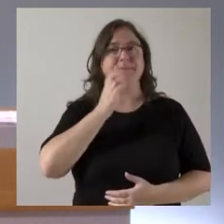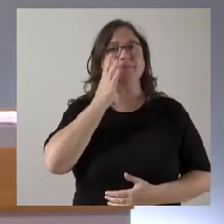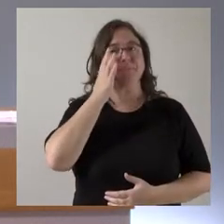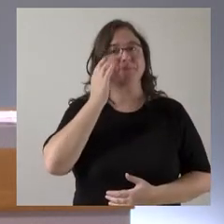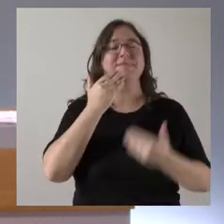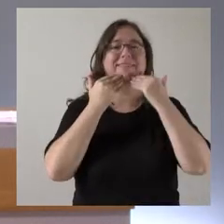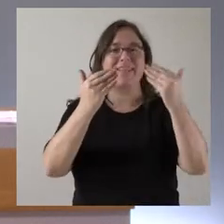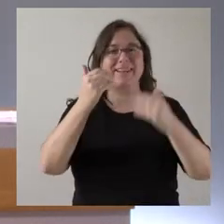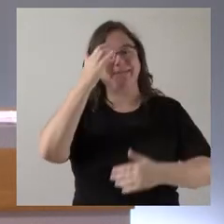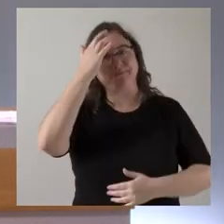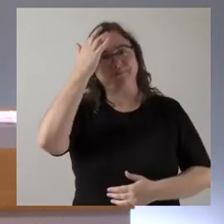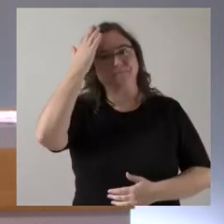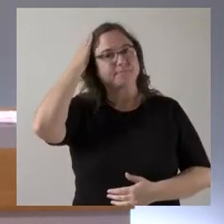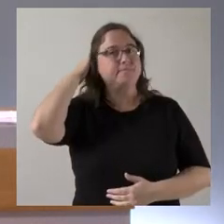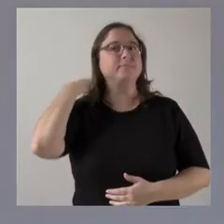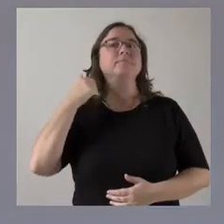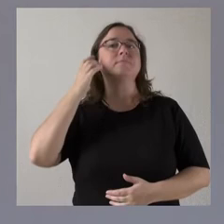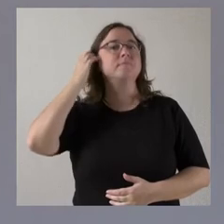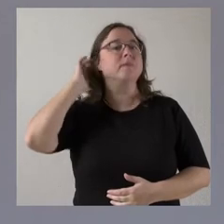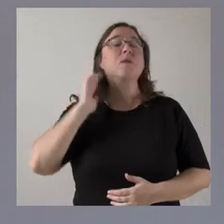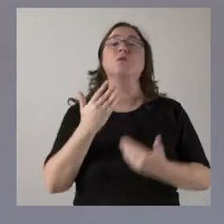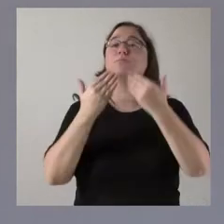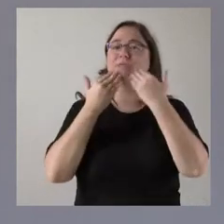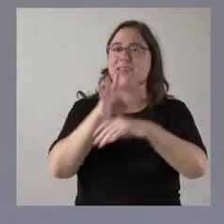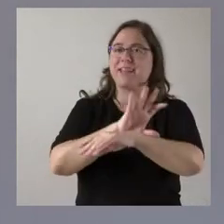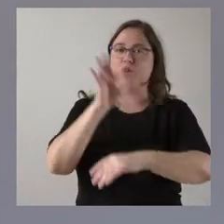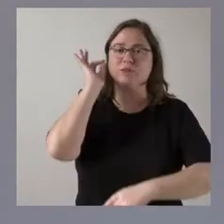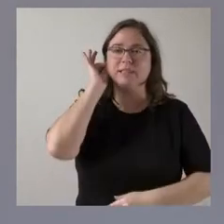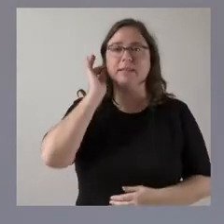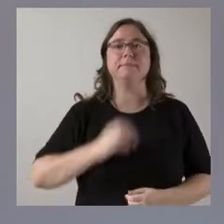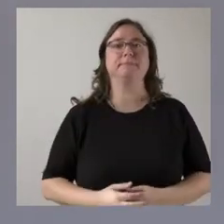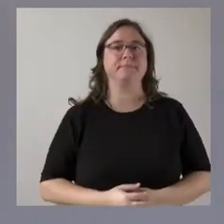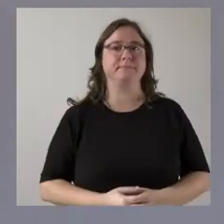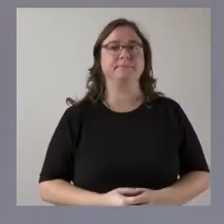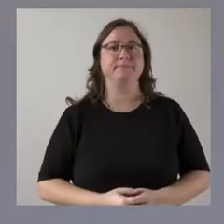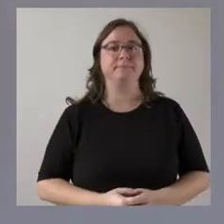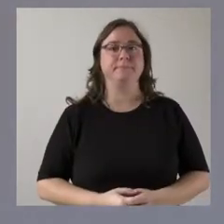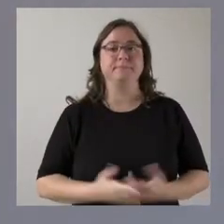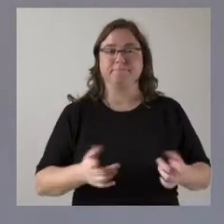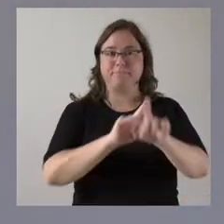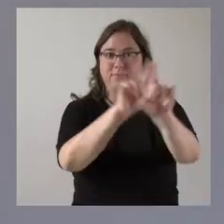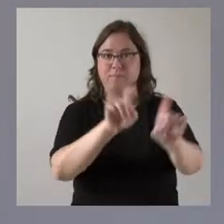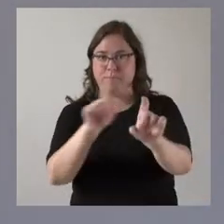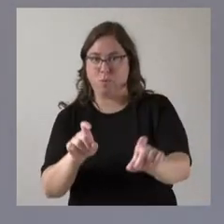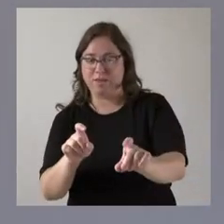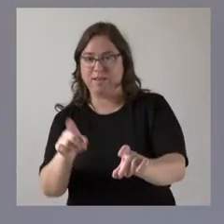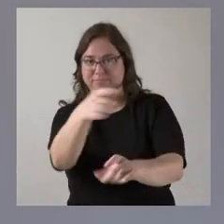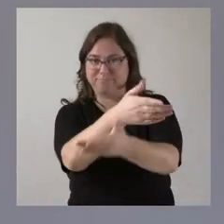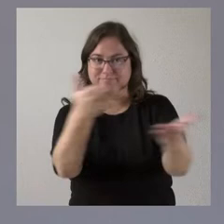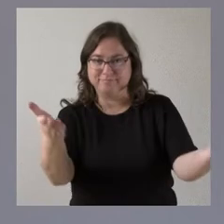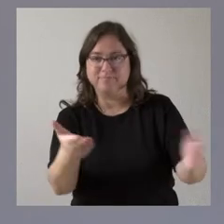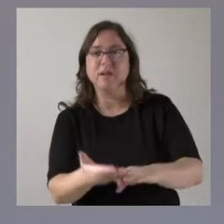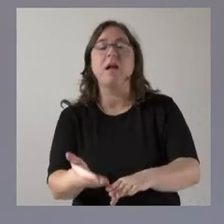respecto gracias muchas gracias consejera y antes de darles a usted la posibilidad de que